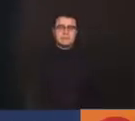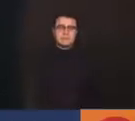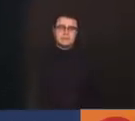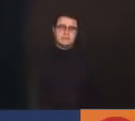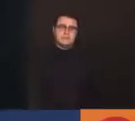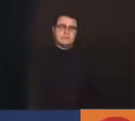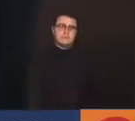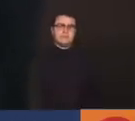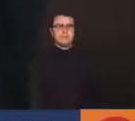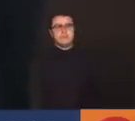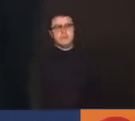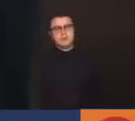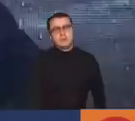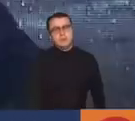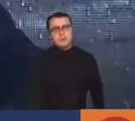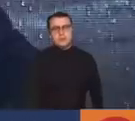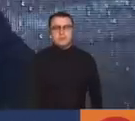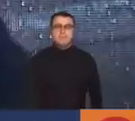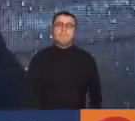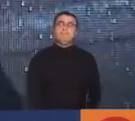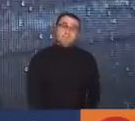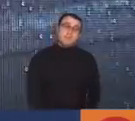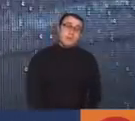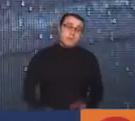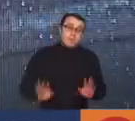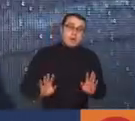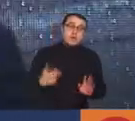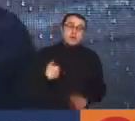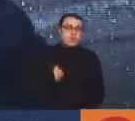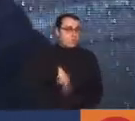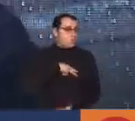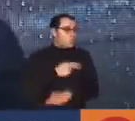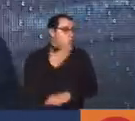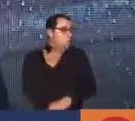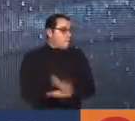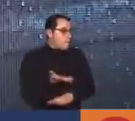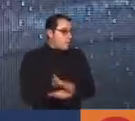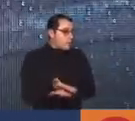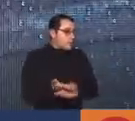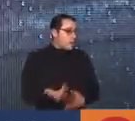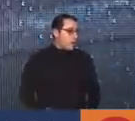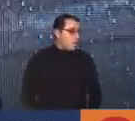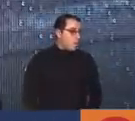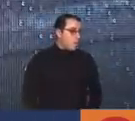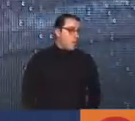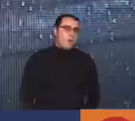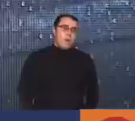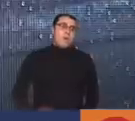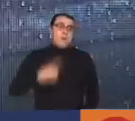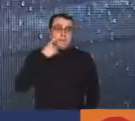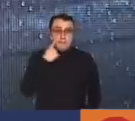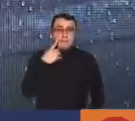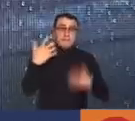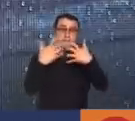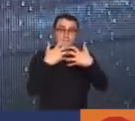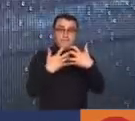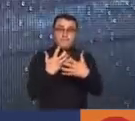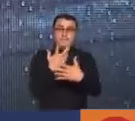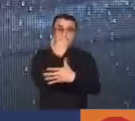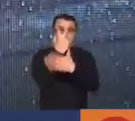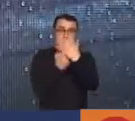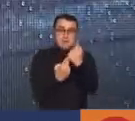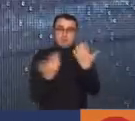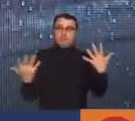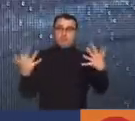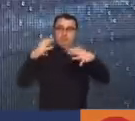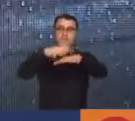Bueno, entonces, ¿qué es lo que nosotros hemos propuesto? Fusionar los dos sistemas de tal manera que las cotizaciones